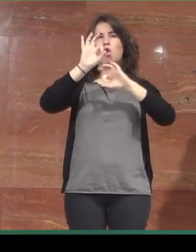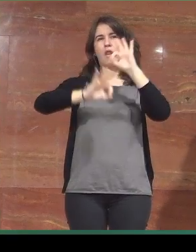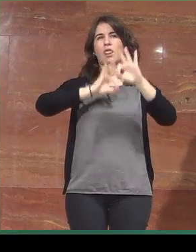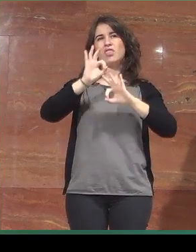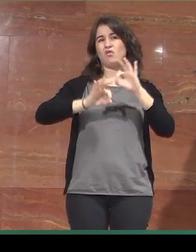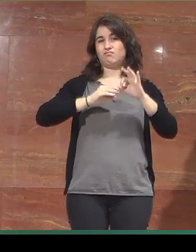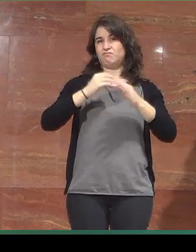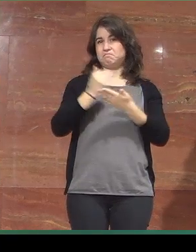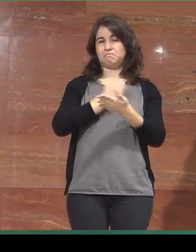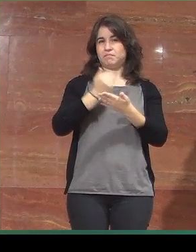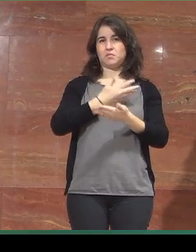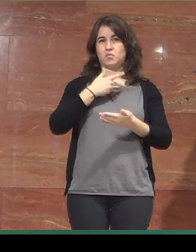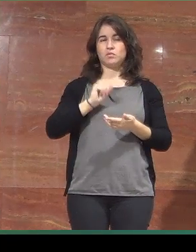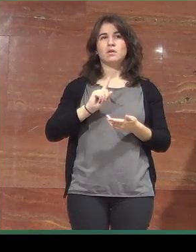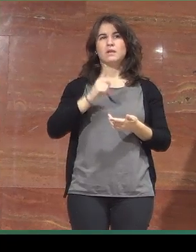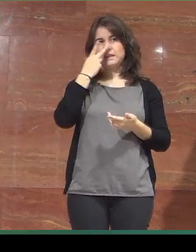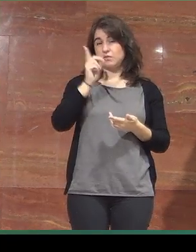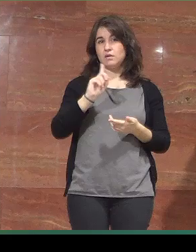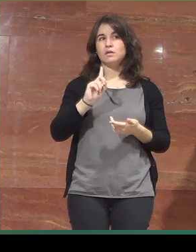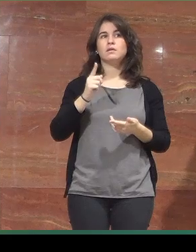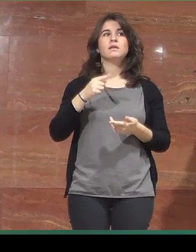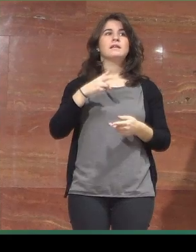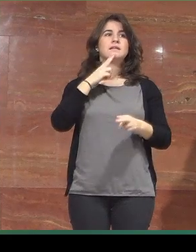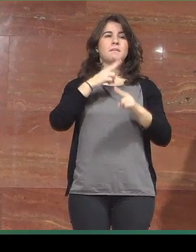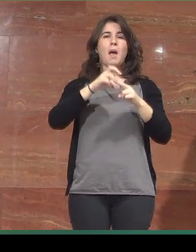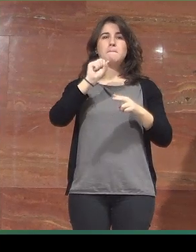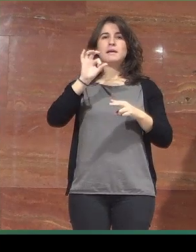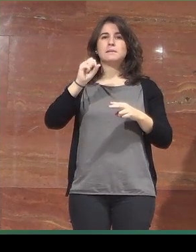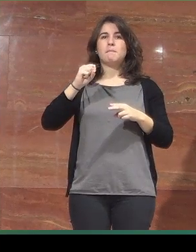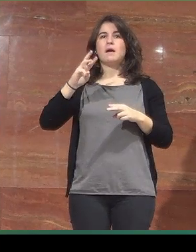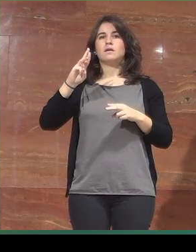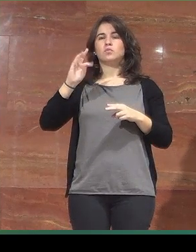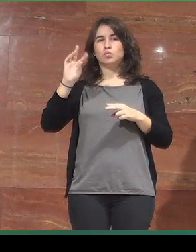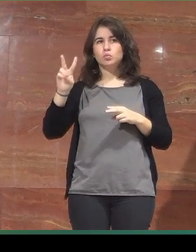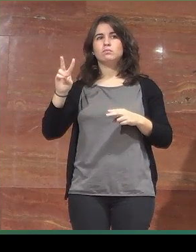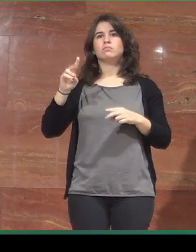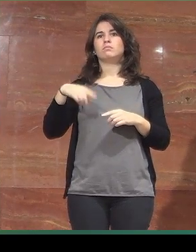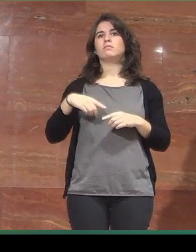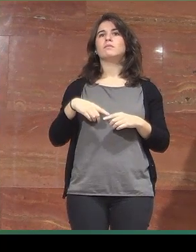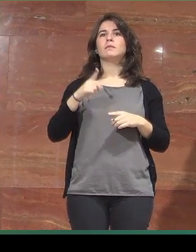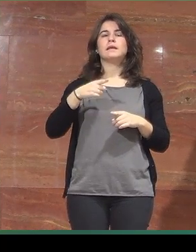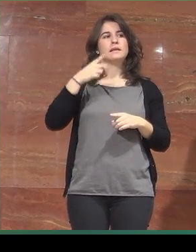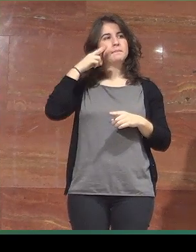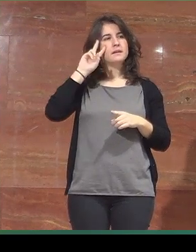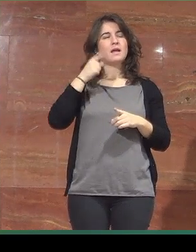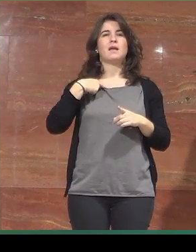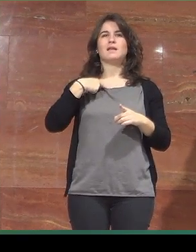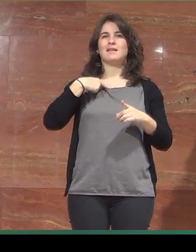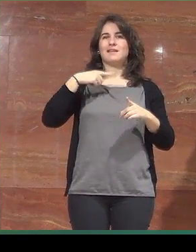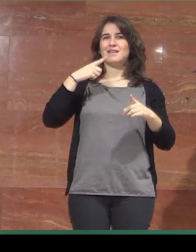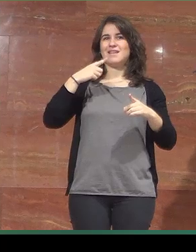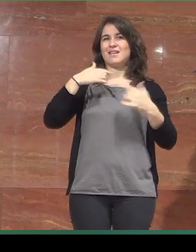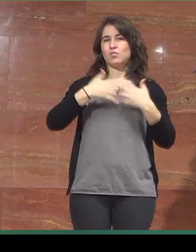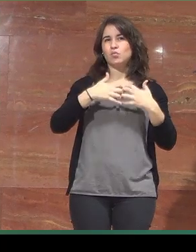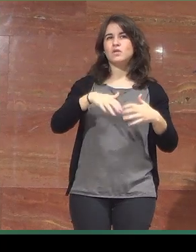llama Passepartout Training Sociedad Limitada, especializada en entrenar al personal de la industria y de la aviación en los